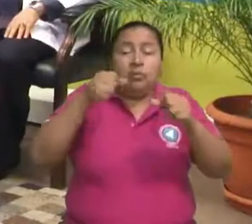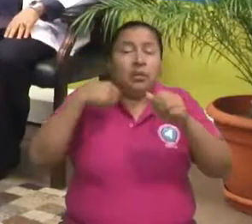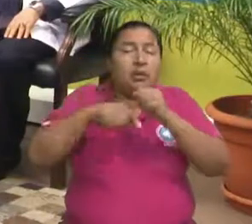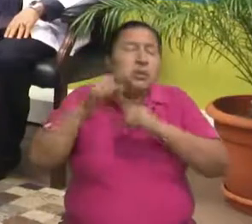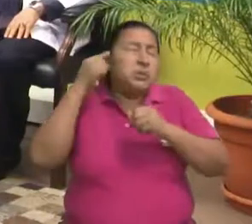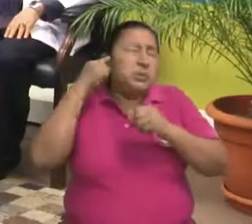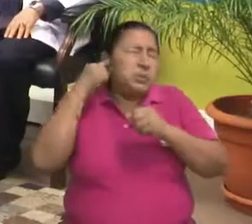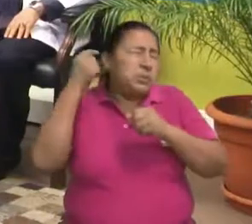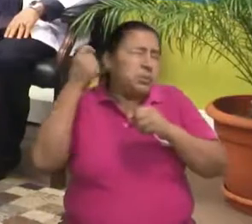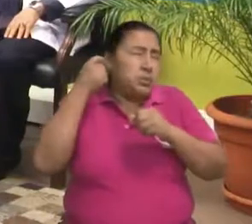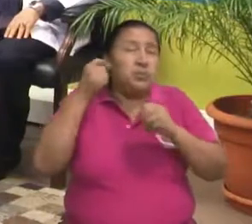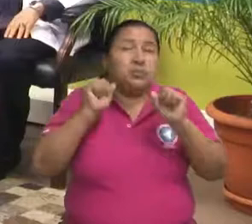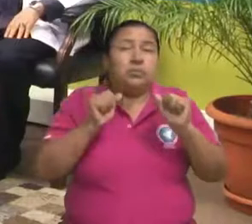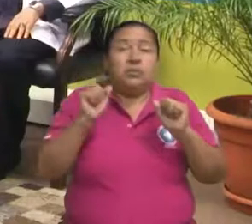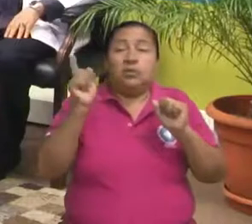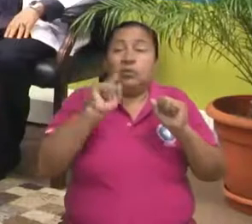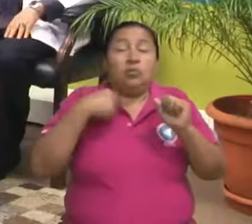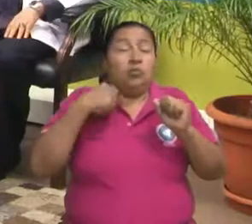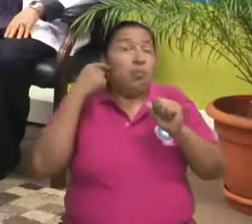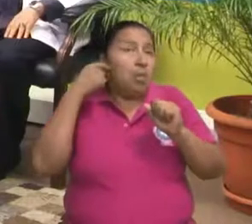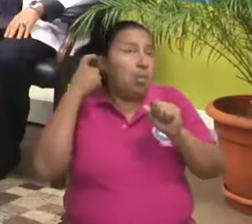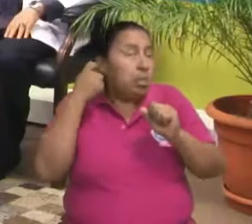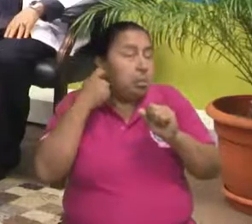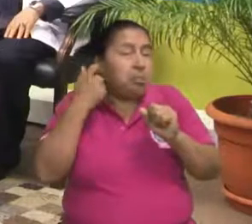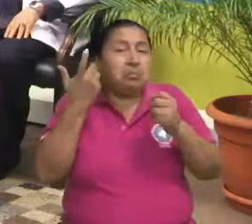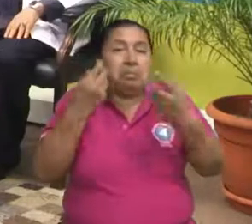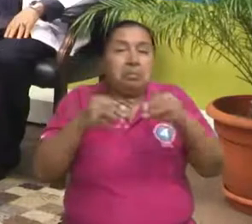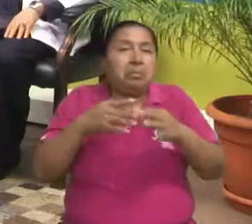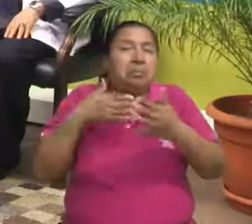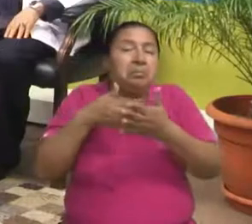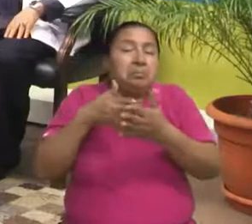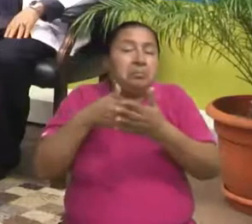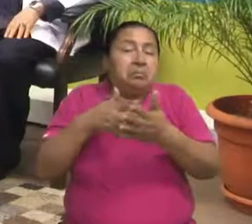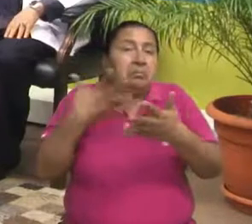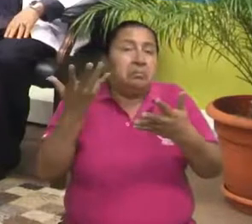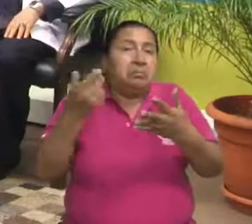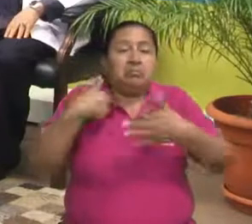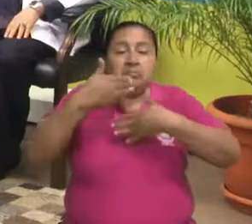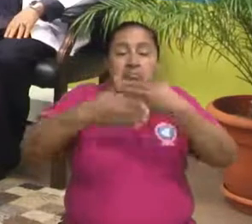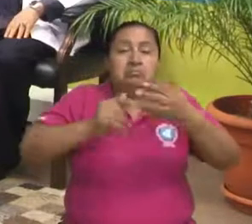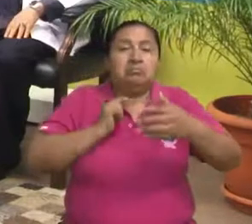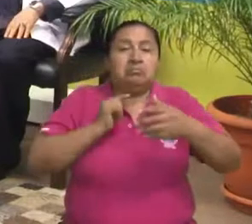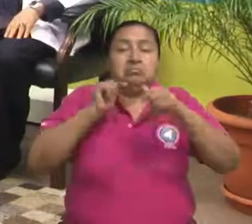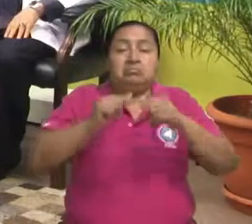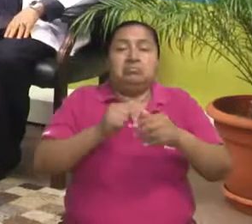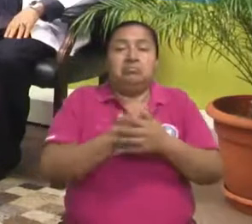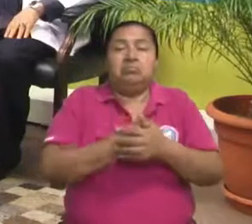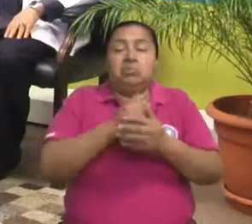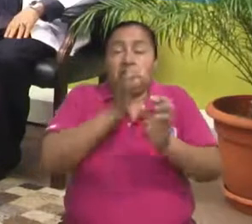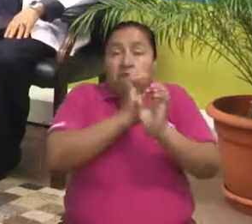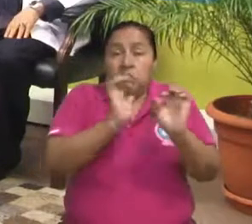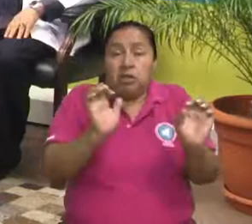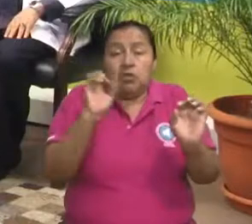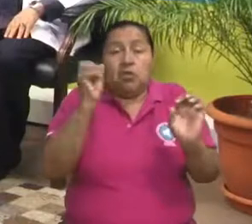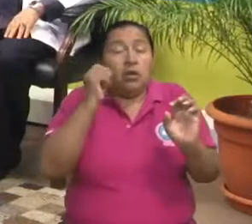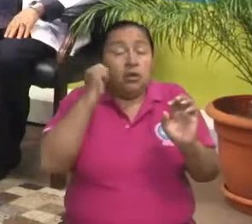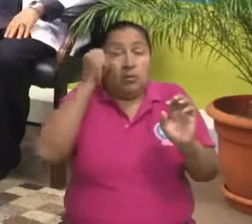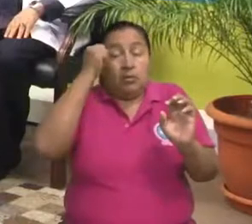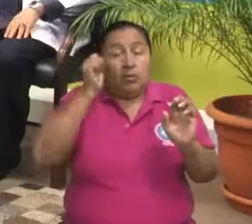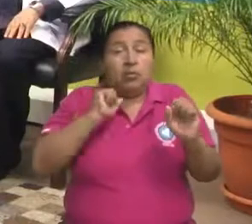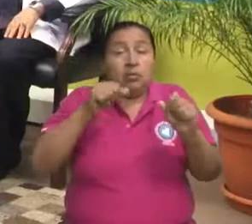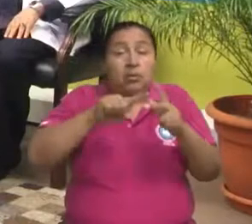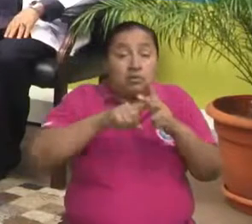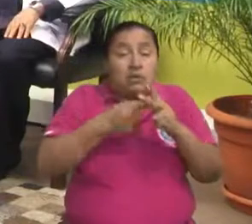oído y no vuelve a salir, se quedan ahí y entonces viene el niño o el adulto, comienza a